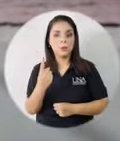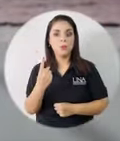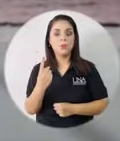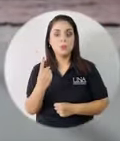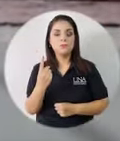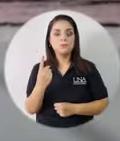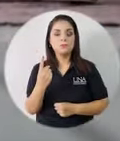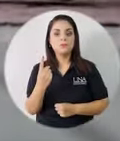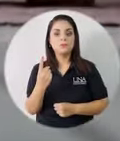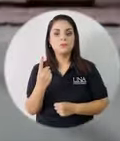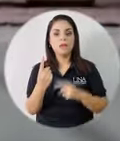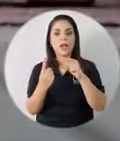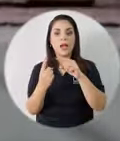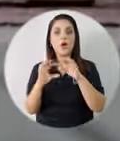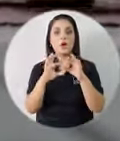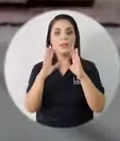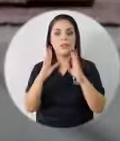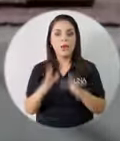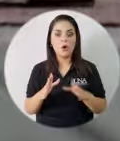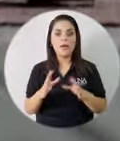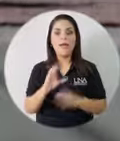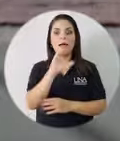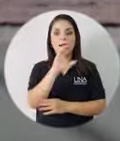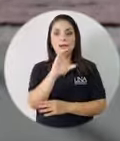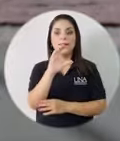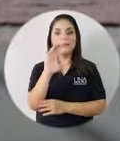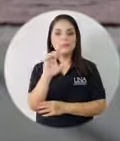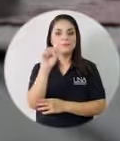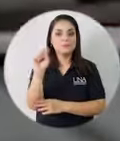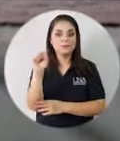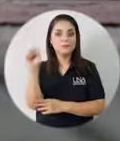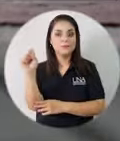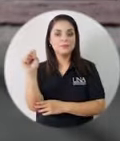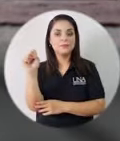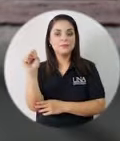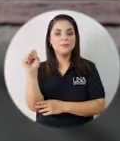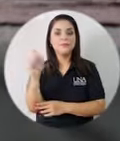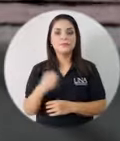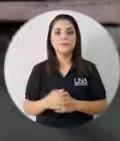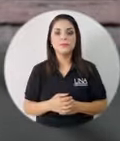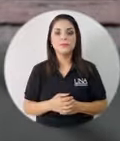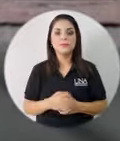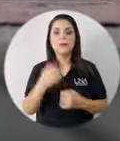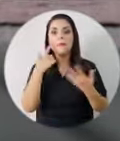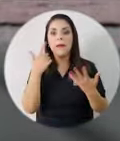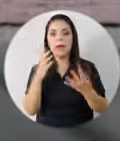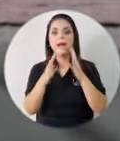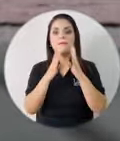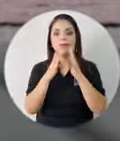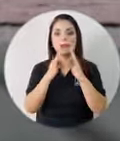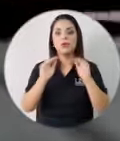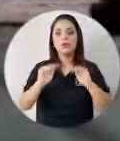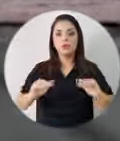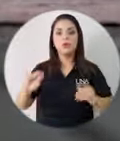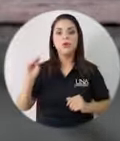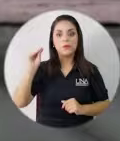el coordinador de la Caja Costarricense del Seguro Social en relación a niñez y adolescencia.